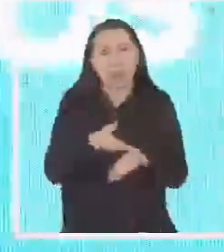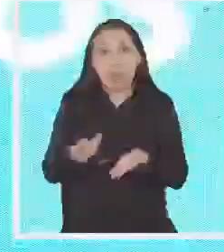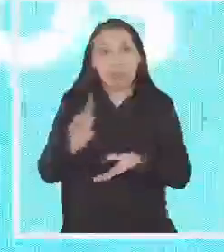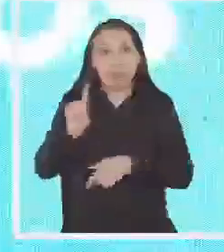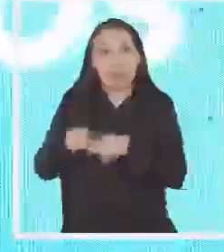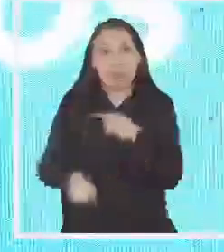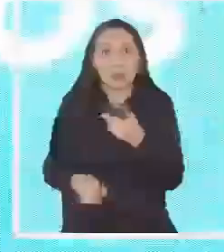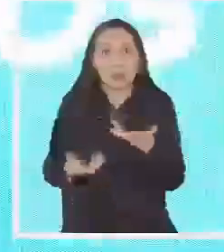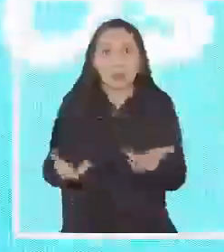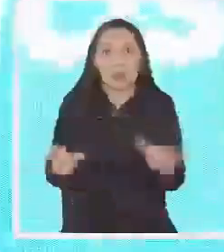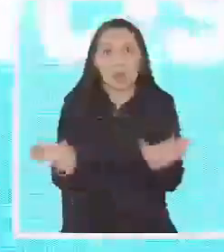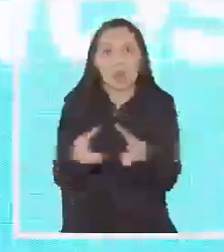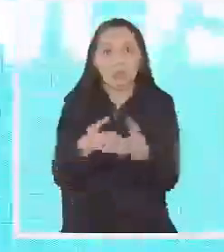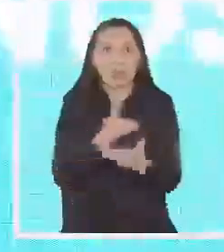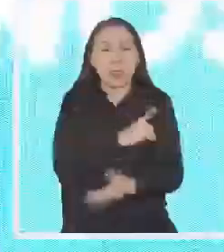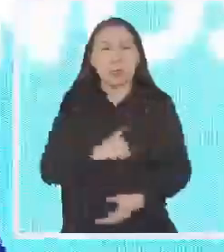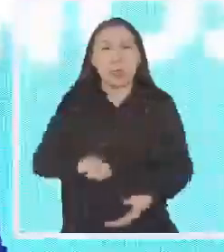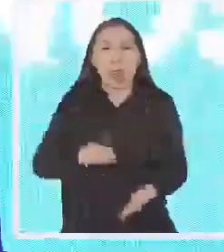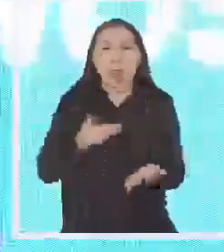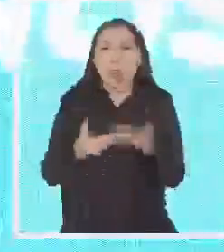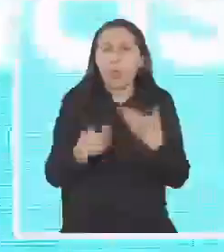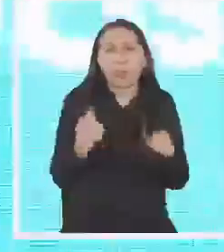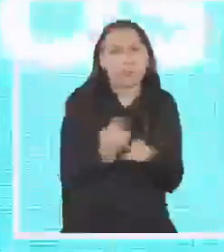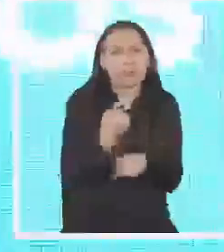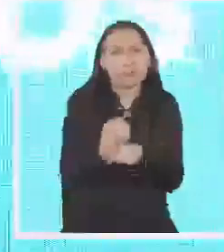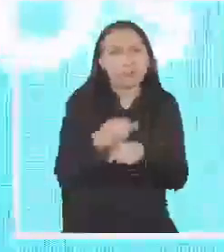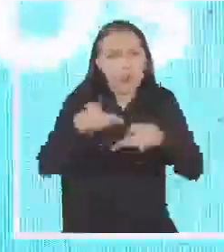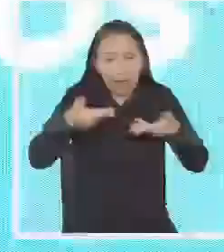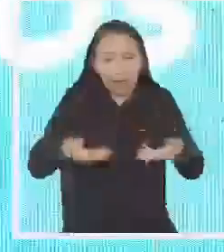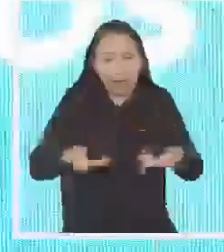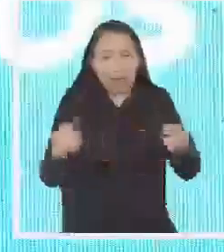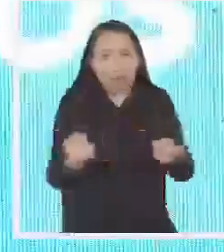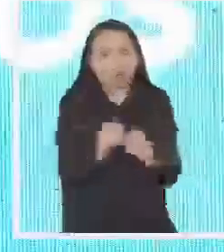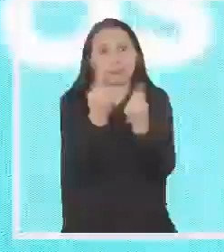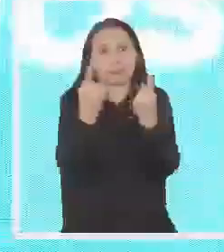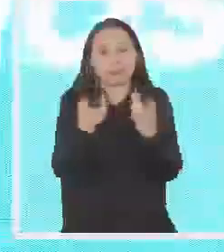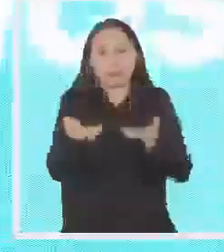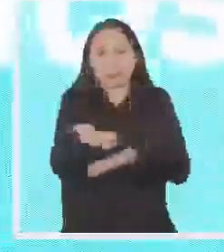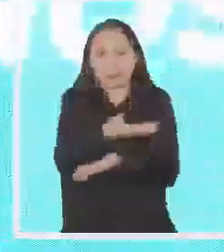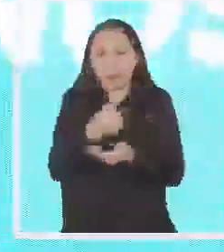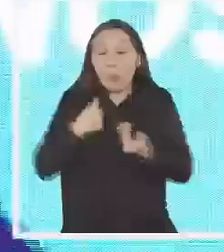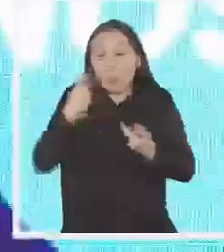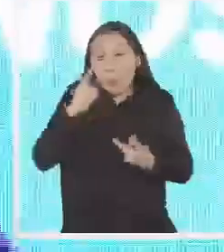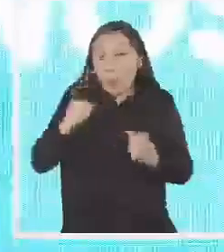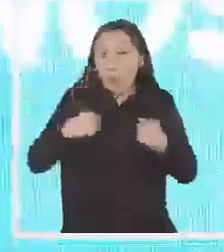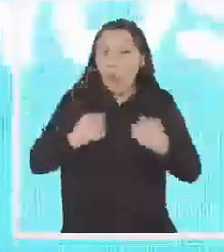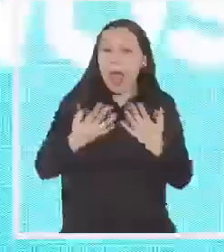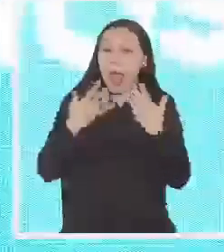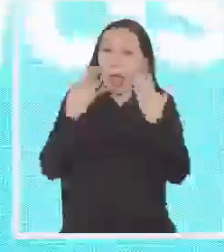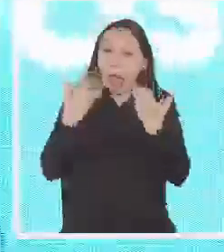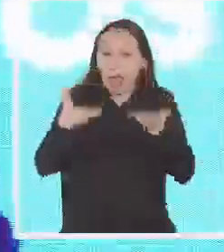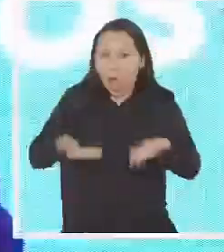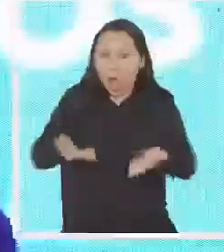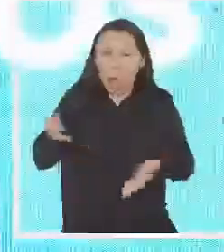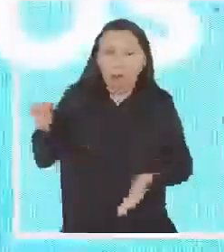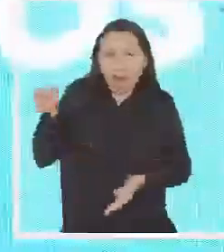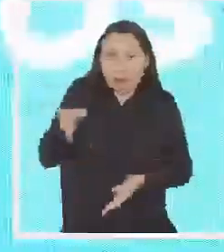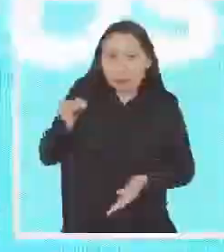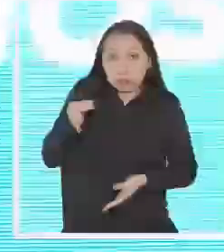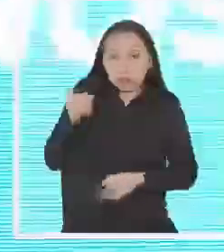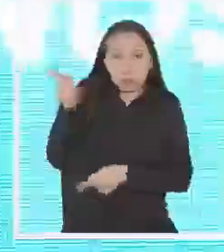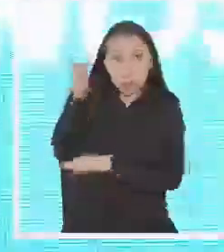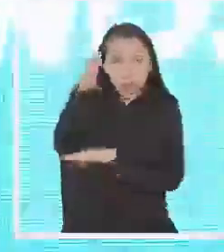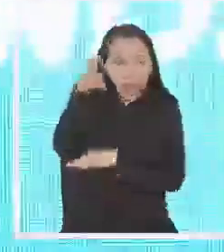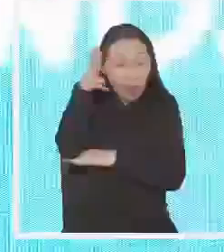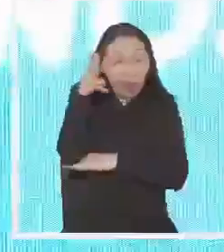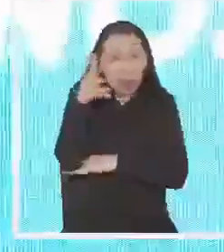Cámara de Diputados, decía, ¿dónde está justamente este diálogo y este encuentro? Pero lo que me alegra de las palabras que hoy día señalas acá es que hoy